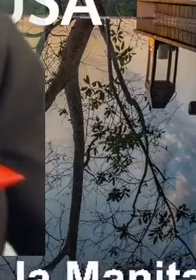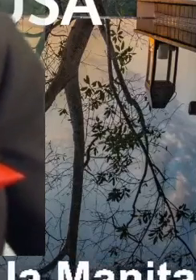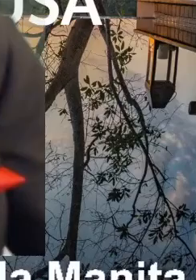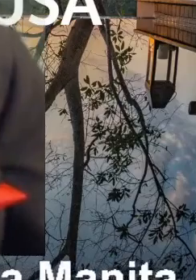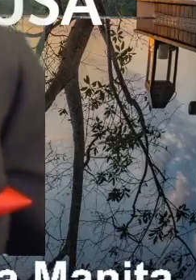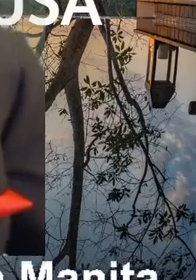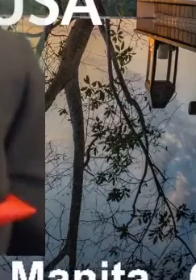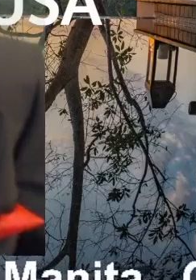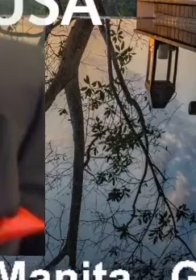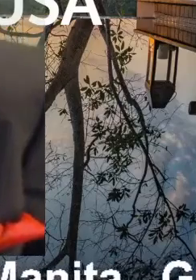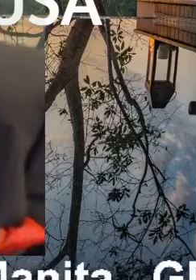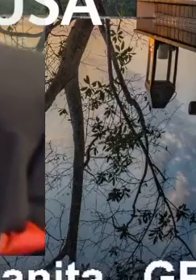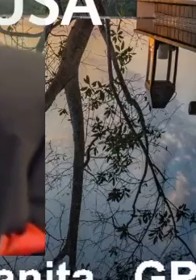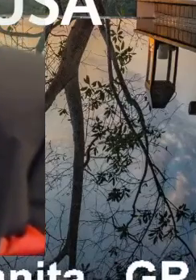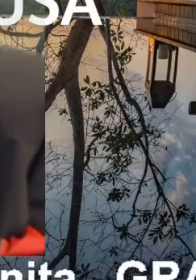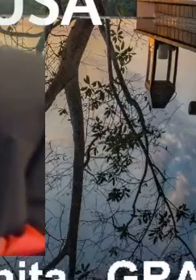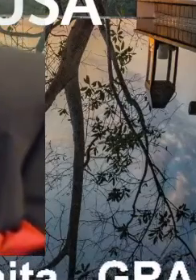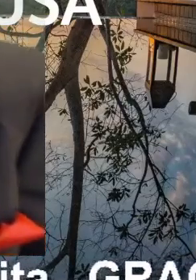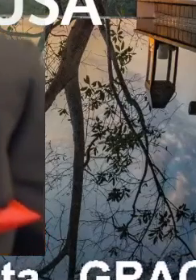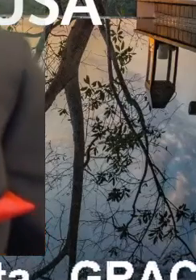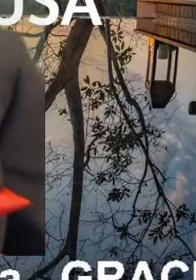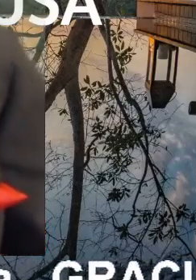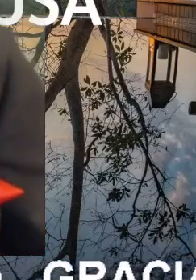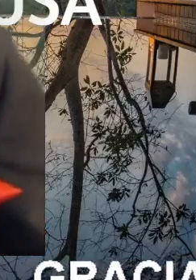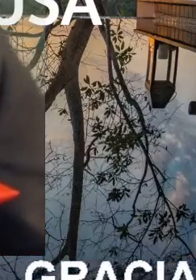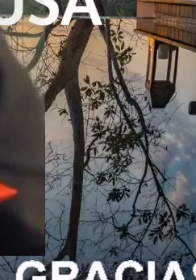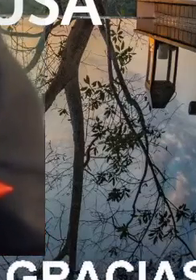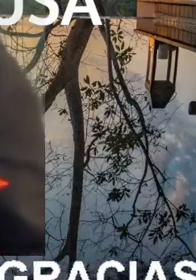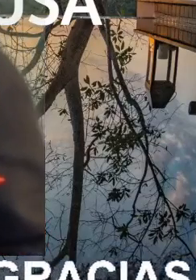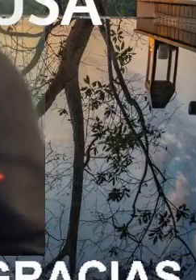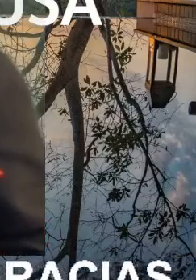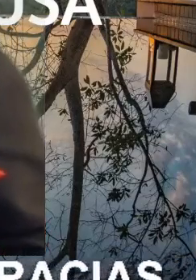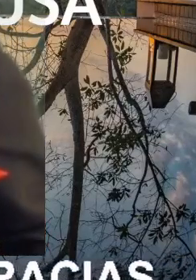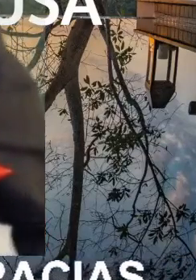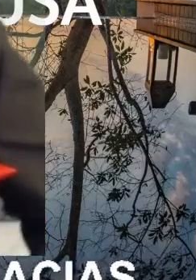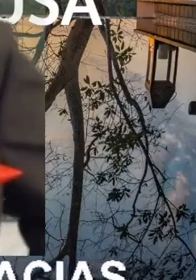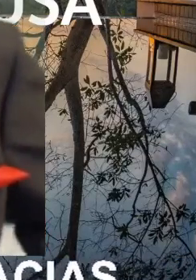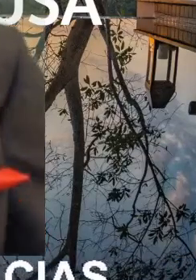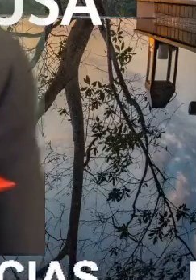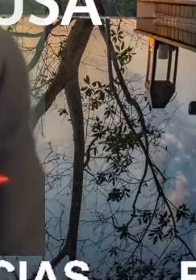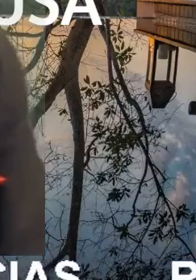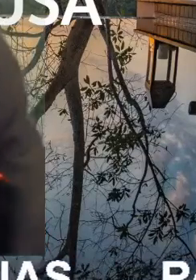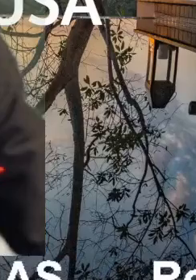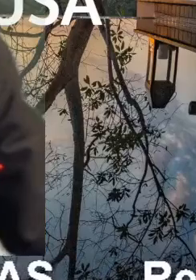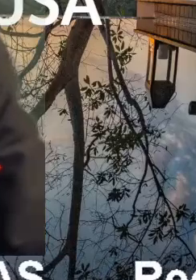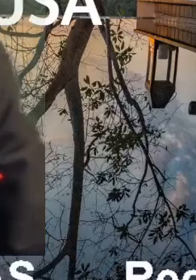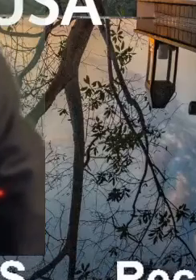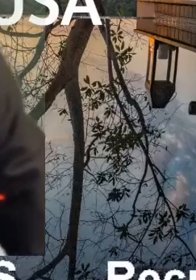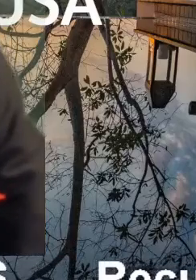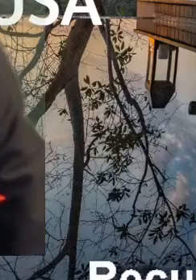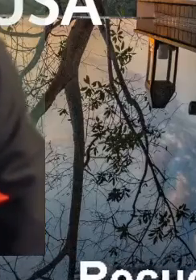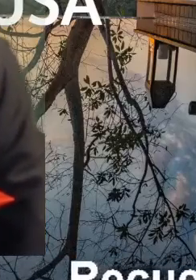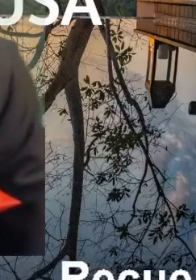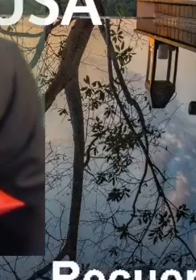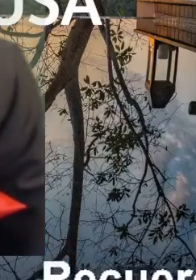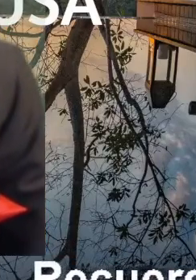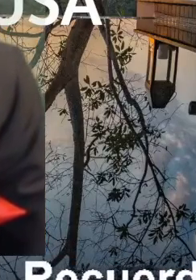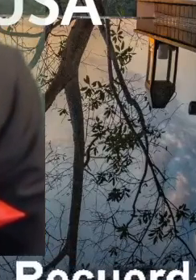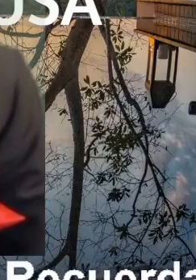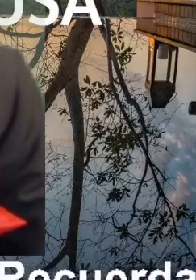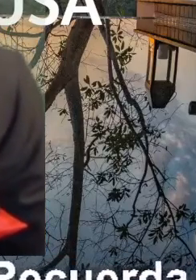pues hoy día 28 de enero de este año 22 que ya lo